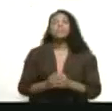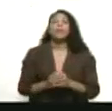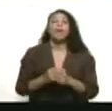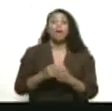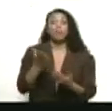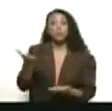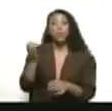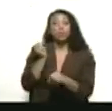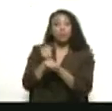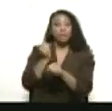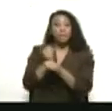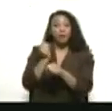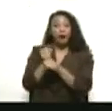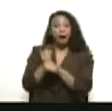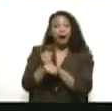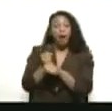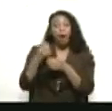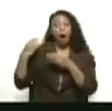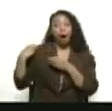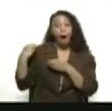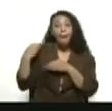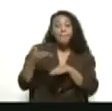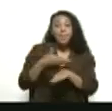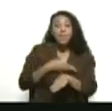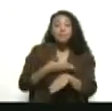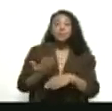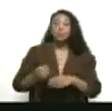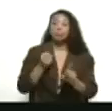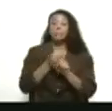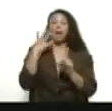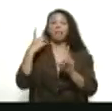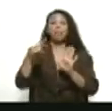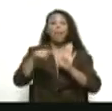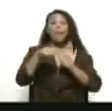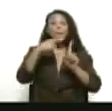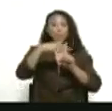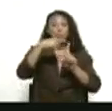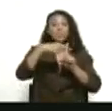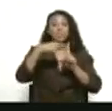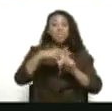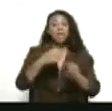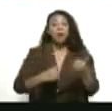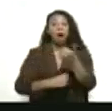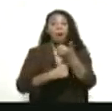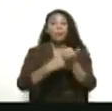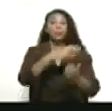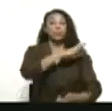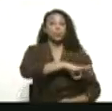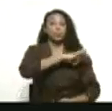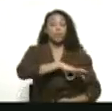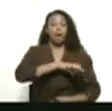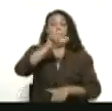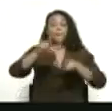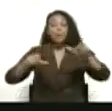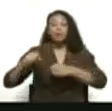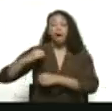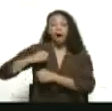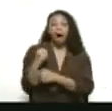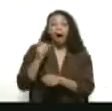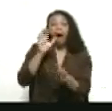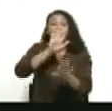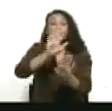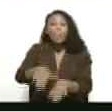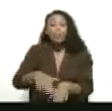su reciente anuncio de gran impacto de apoyo social a nuestros funcionarios policiales, un tema